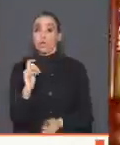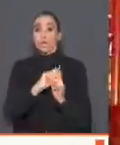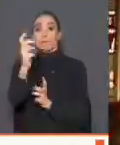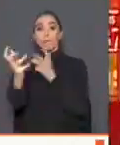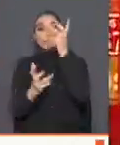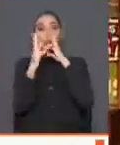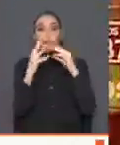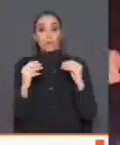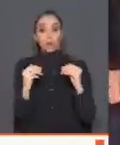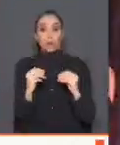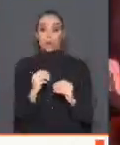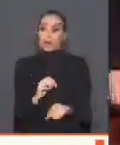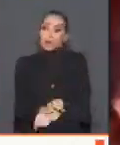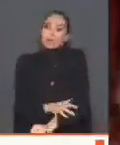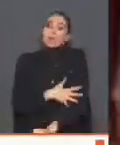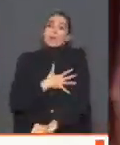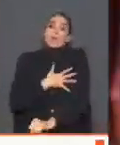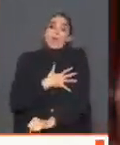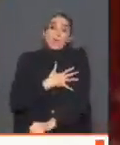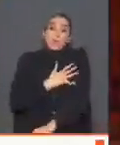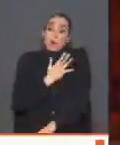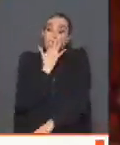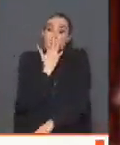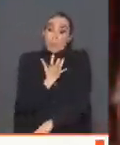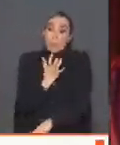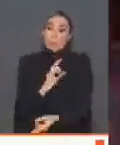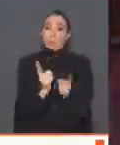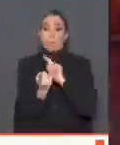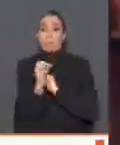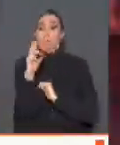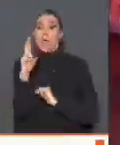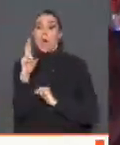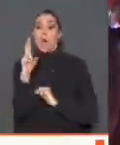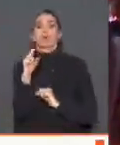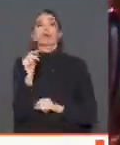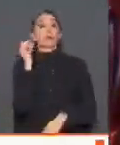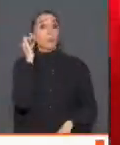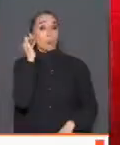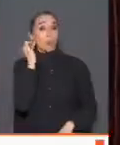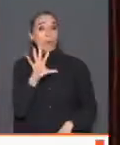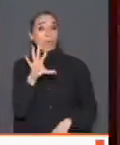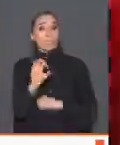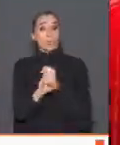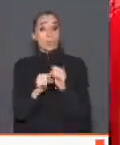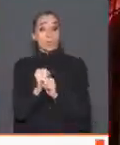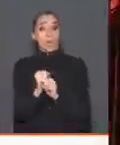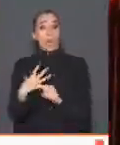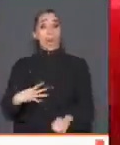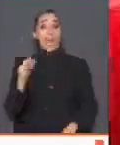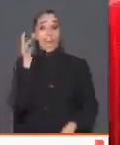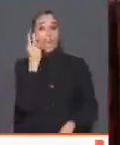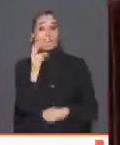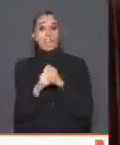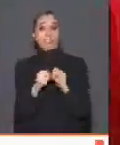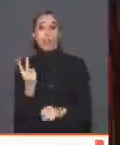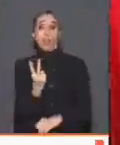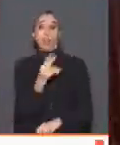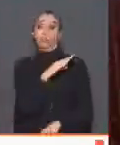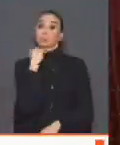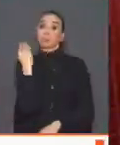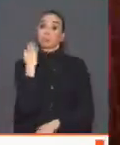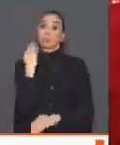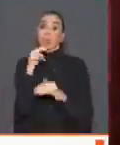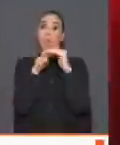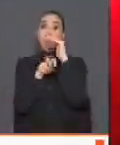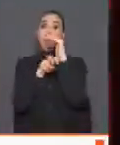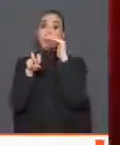tiene un origen macabro y un desenlace aún peor, luego de que se diera a conocer que una mujer de 50 años y su hija de 20 habrían fallecido en el interior